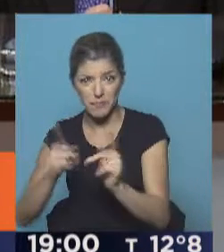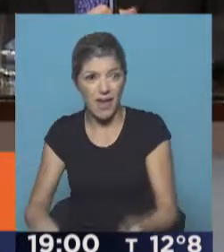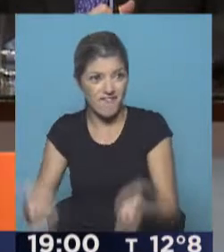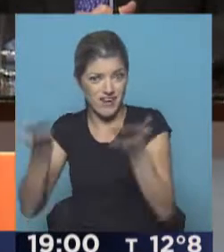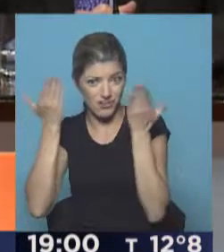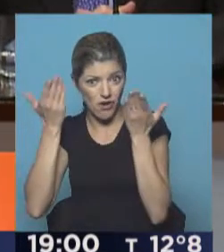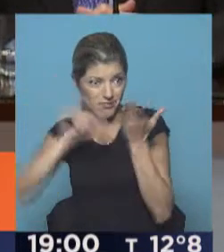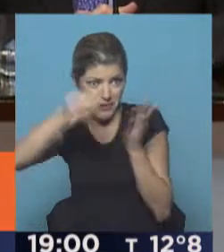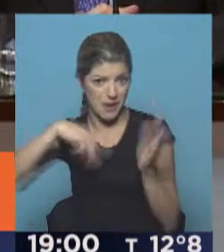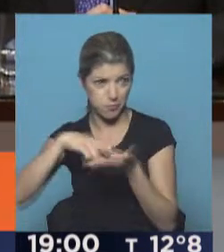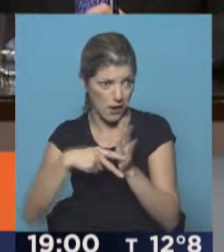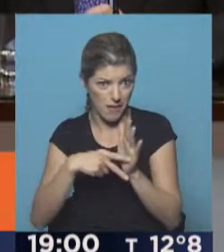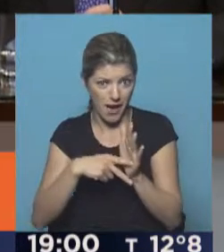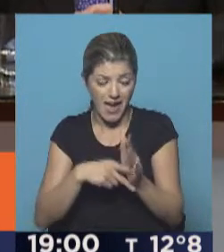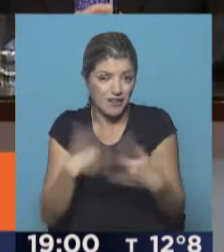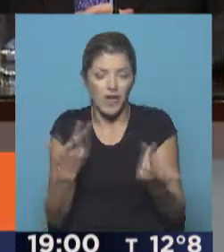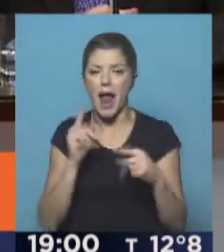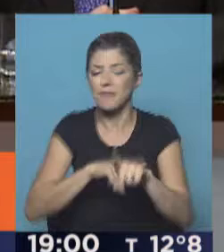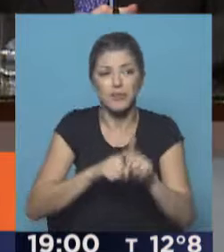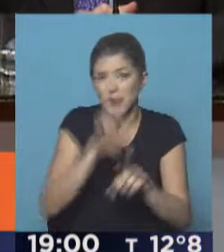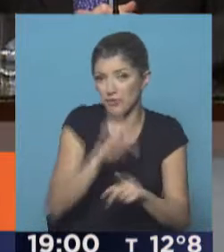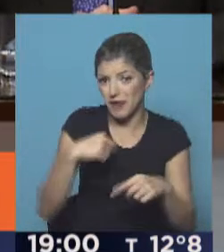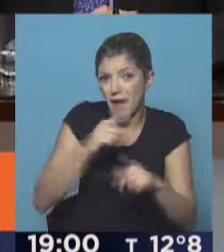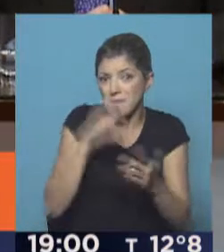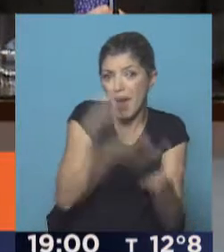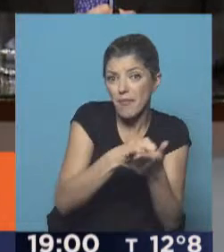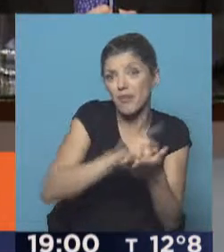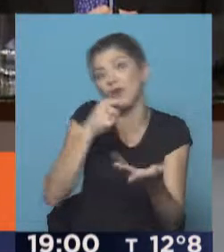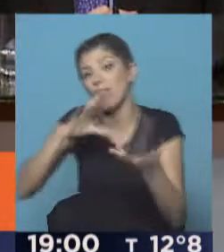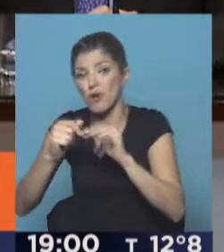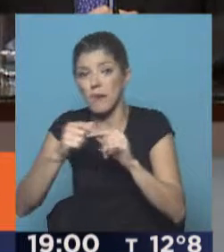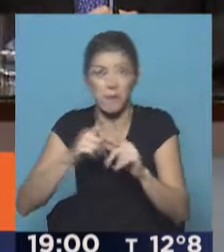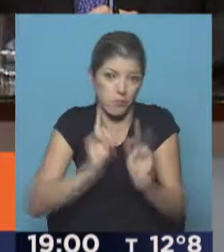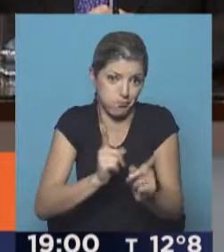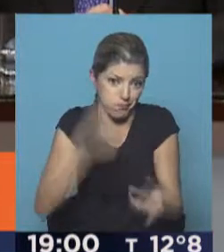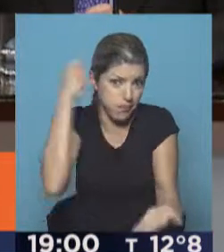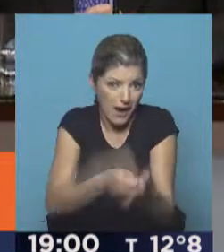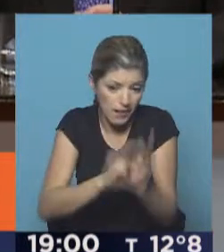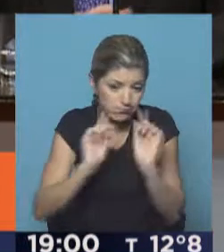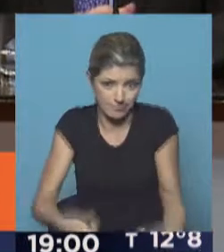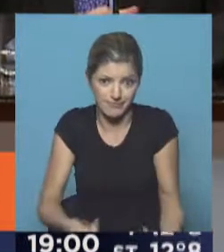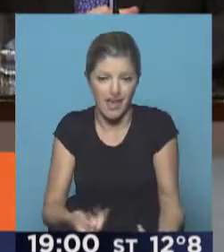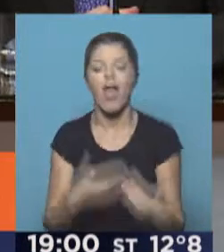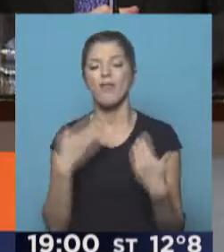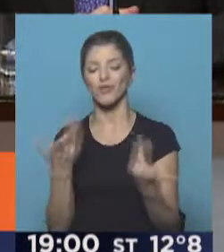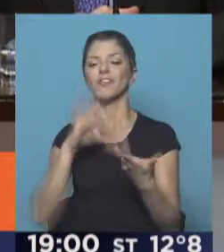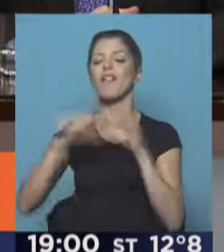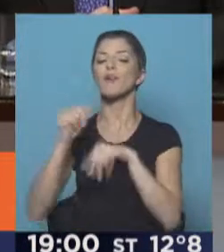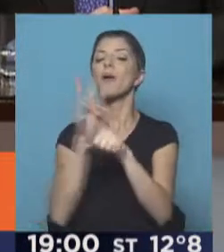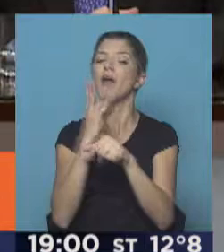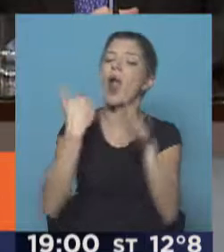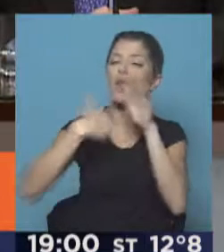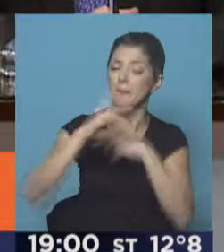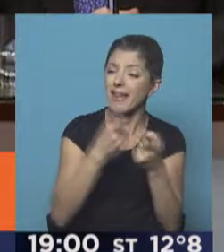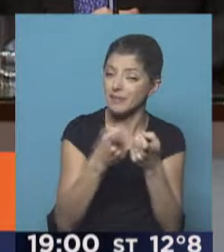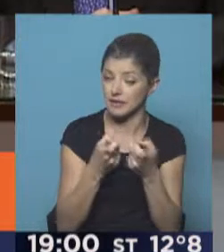permanente, eso se termina pagando. Entonces, lo que queremos es poner blanco sobre negro y poder dejar claro de proteger a los más débiles y de empezar a